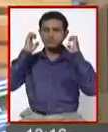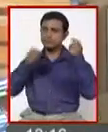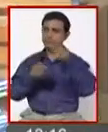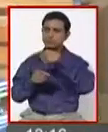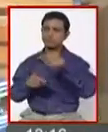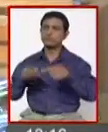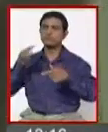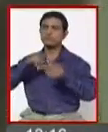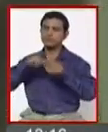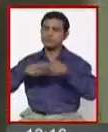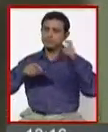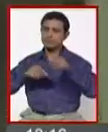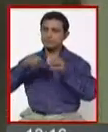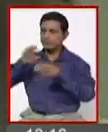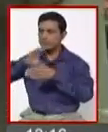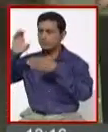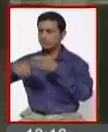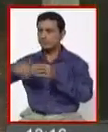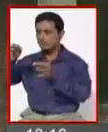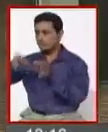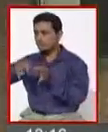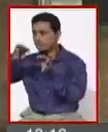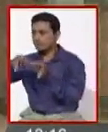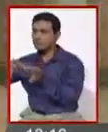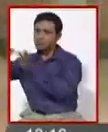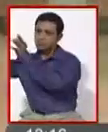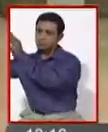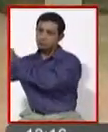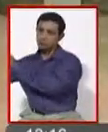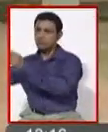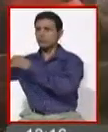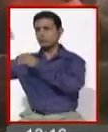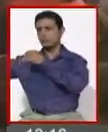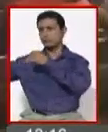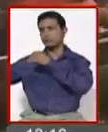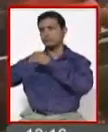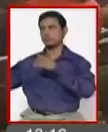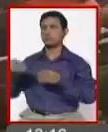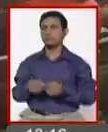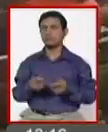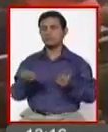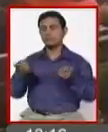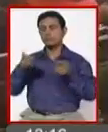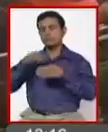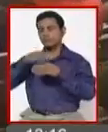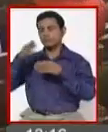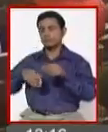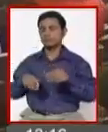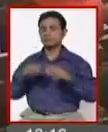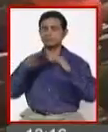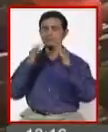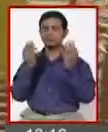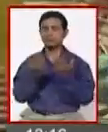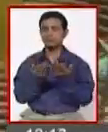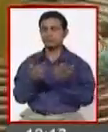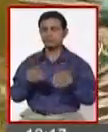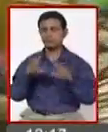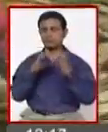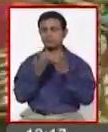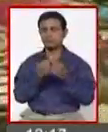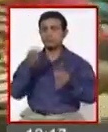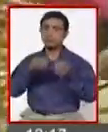educativa, tendrían que completar los 200 días hábiles de trabajo después de que finalicen las labores educativas. Si va a